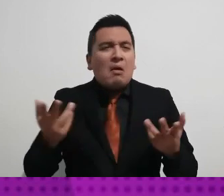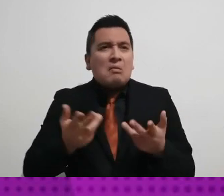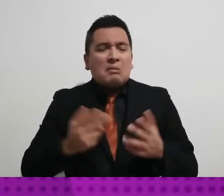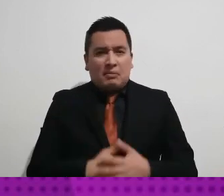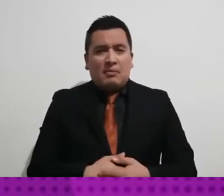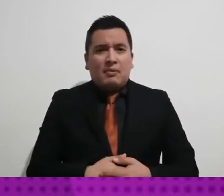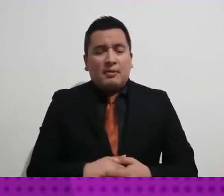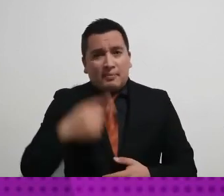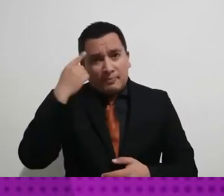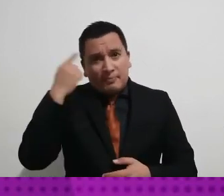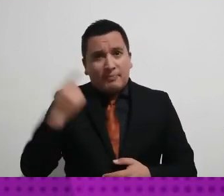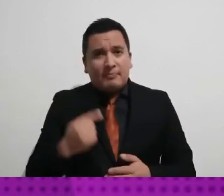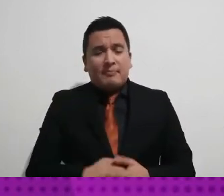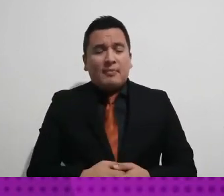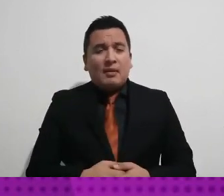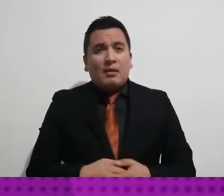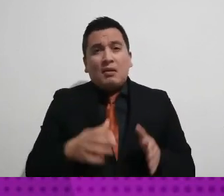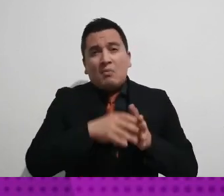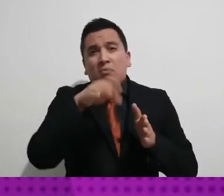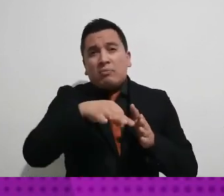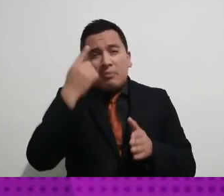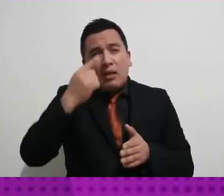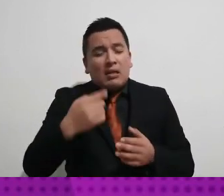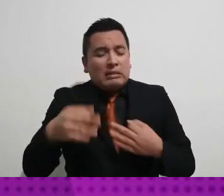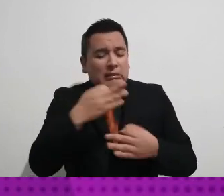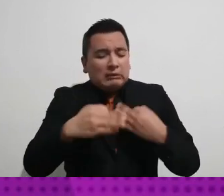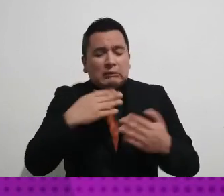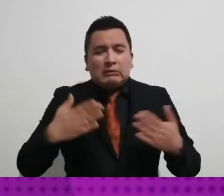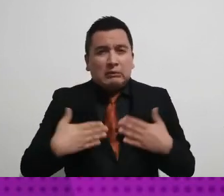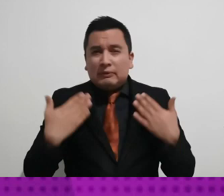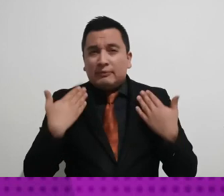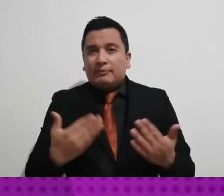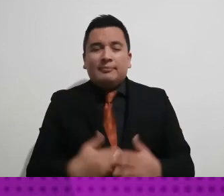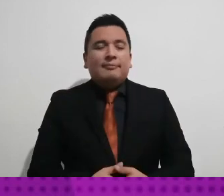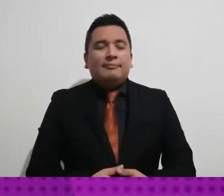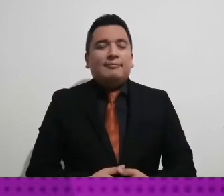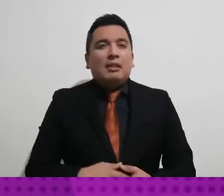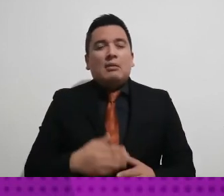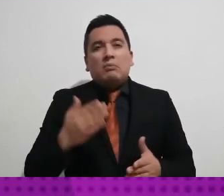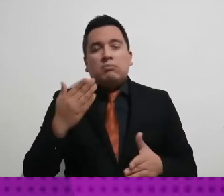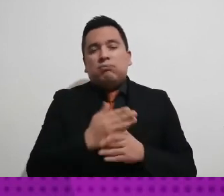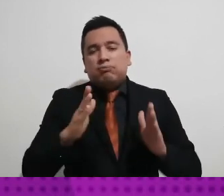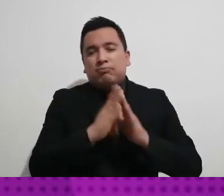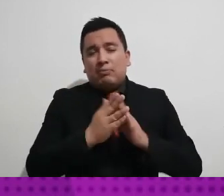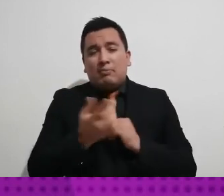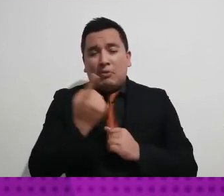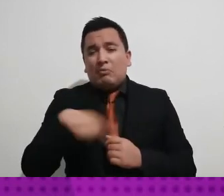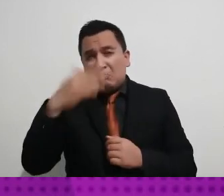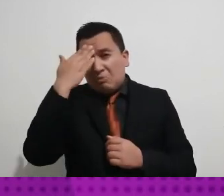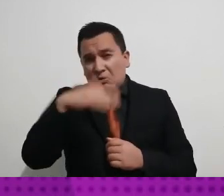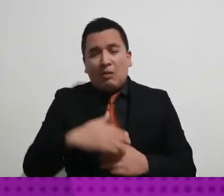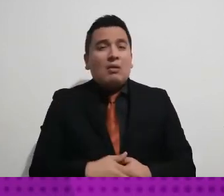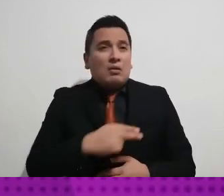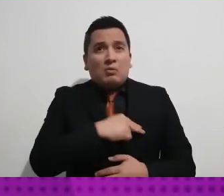medidas que se estaban tomando para la elección, para que tuvieran toda la confianza de participar. Porque tú